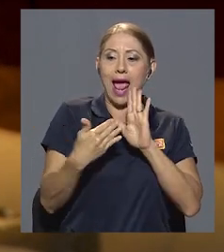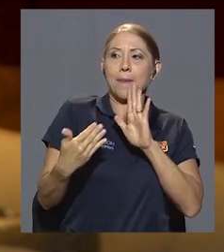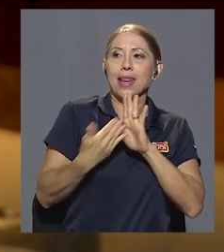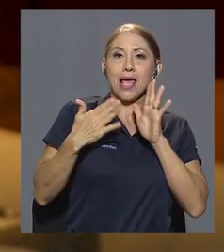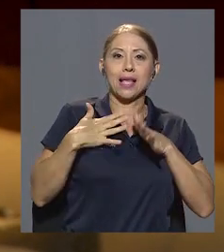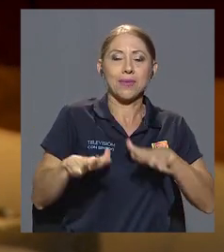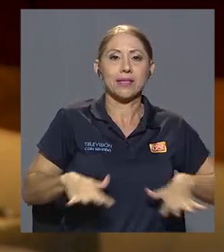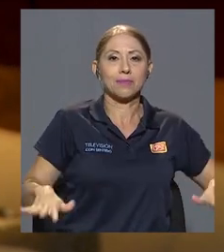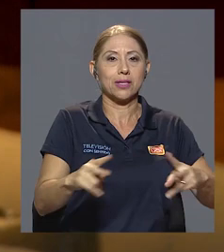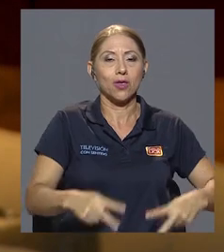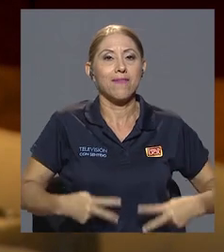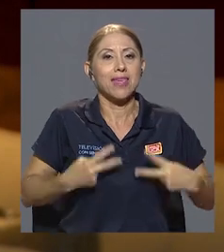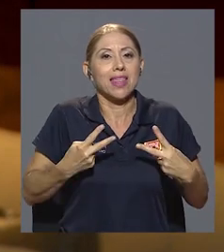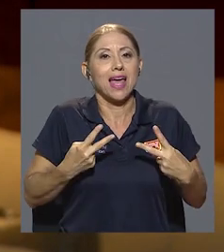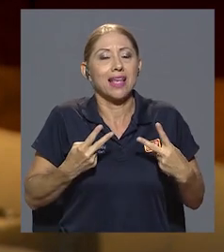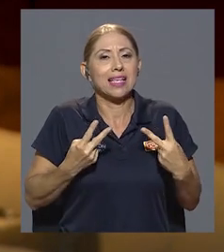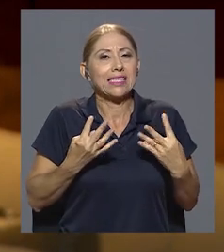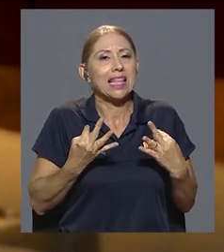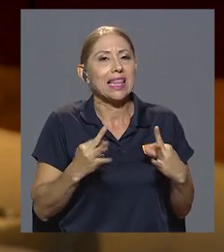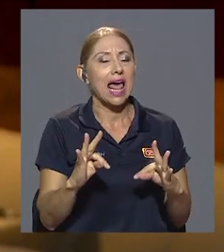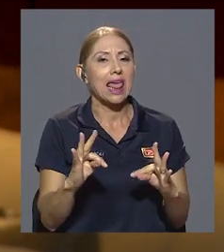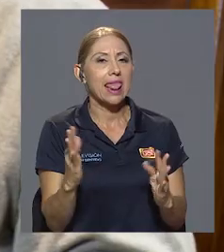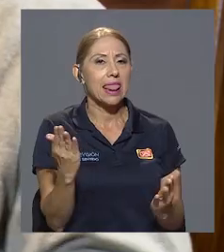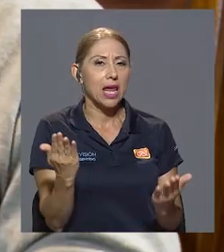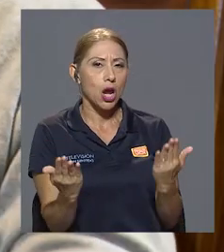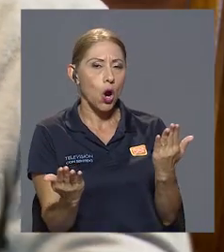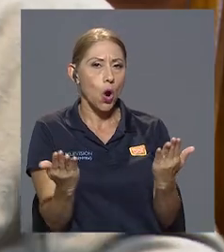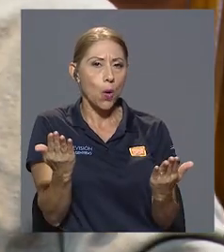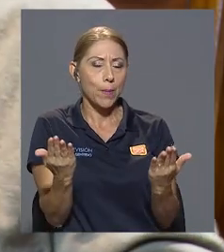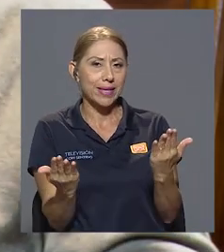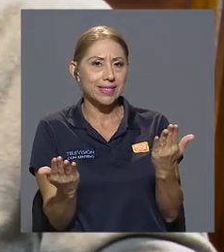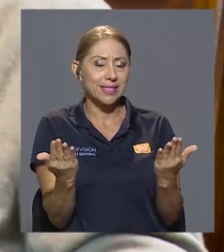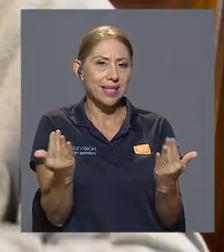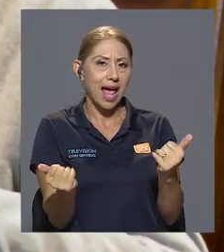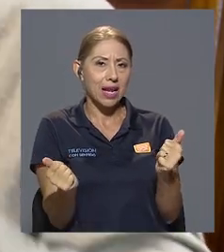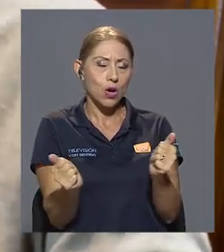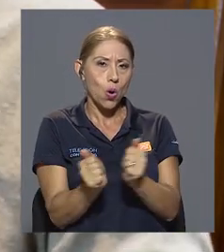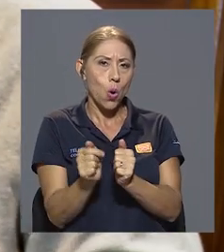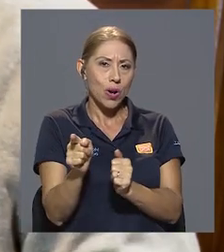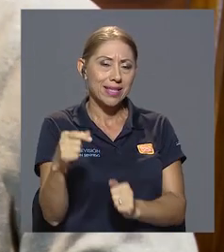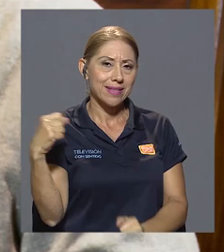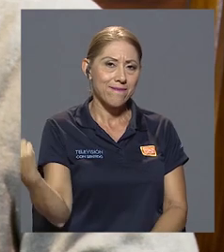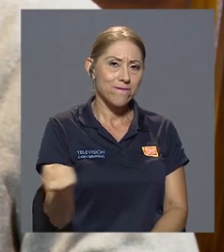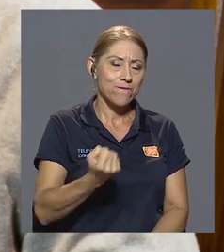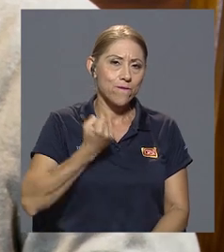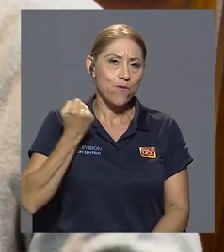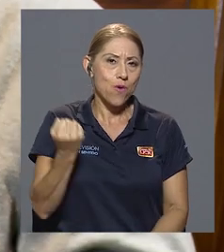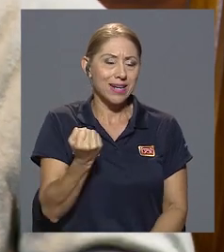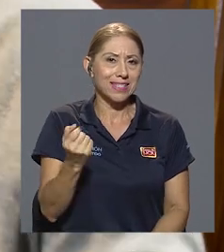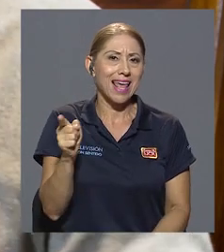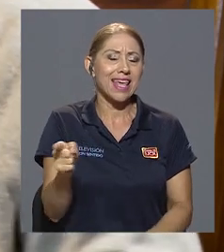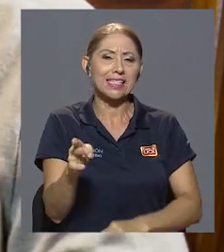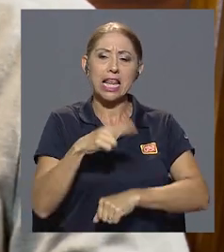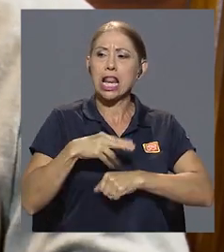de alguna manera se intenta compensar con este con esta fuerza que tiene este